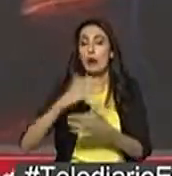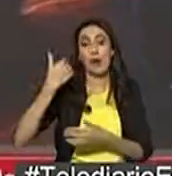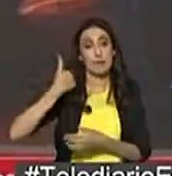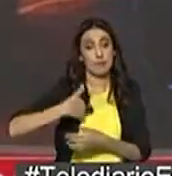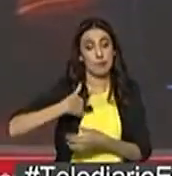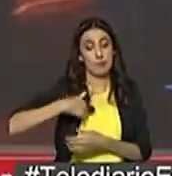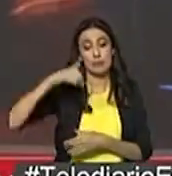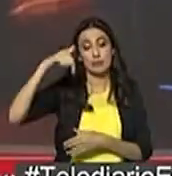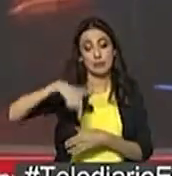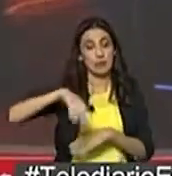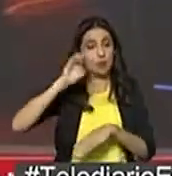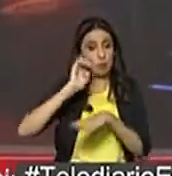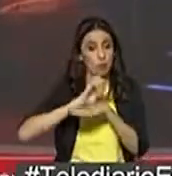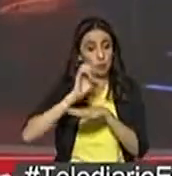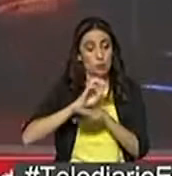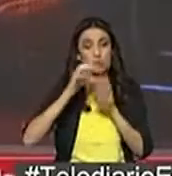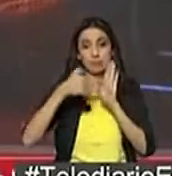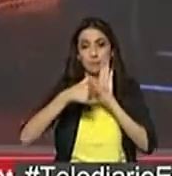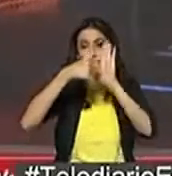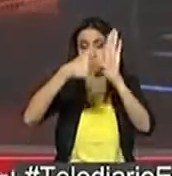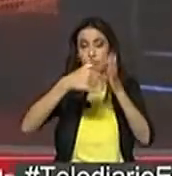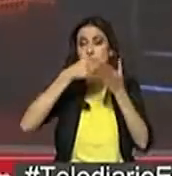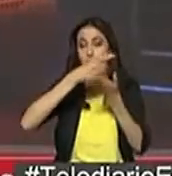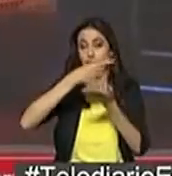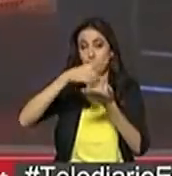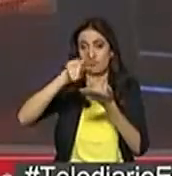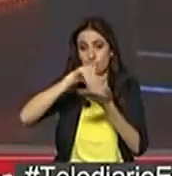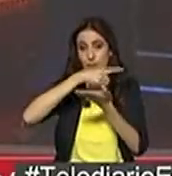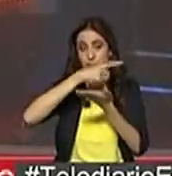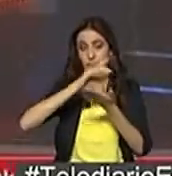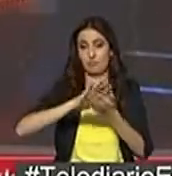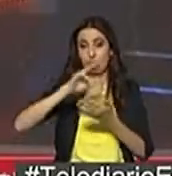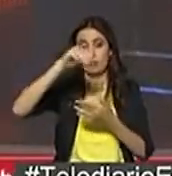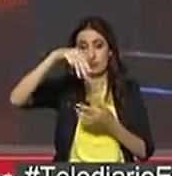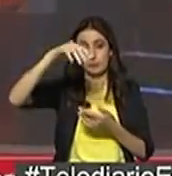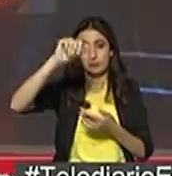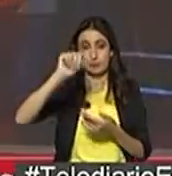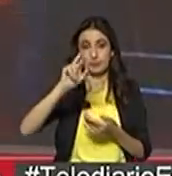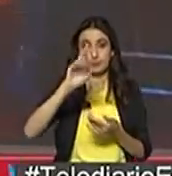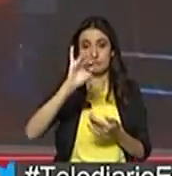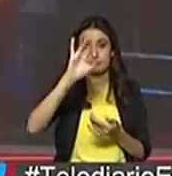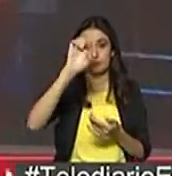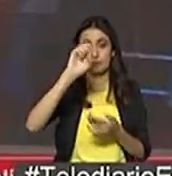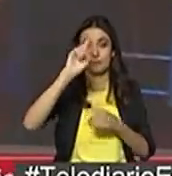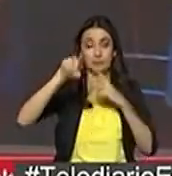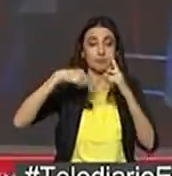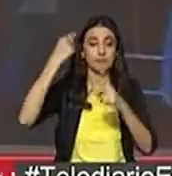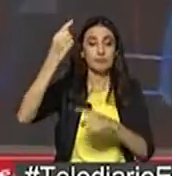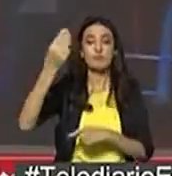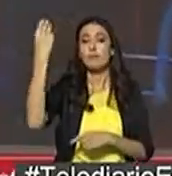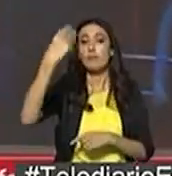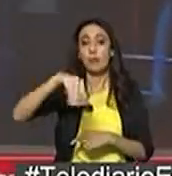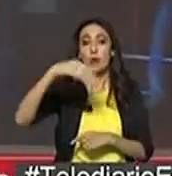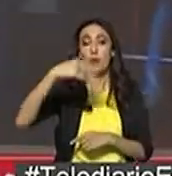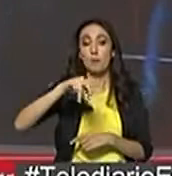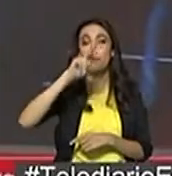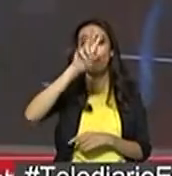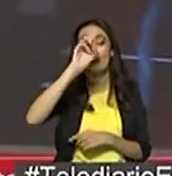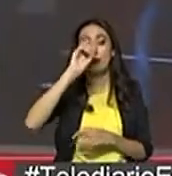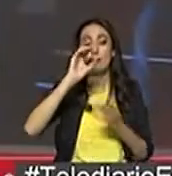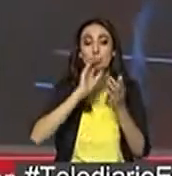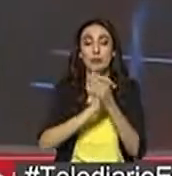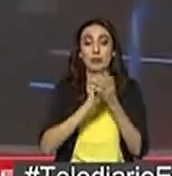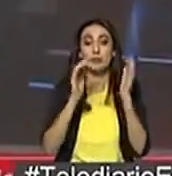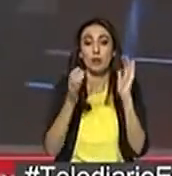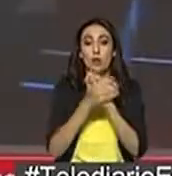nacionales, puestas en baile y la participación especial de Mariel Córdoba. Todo esto el próximo miércoles 20 de noviembre en el Teatro Carlos